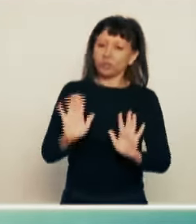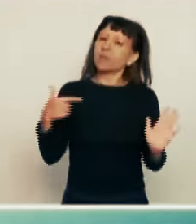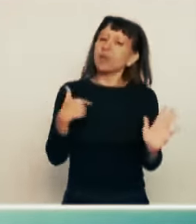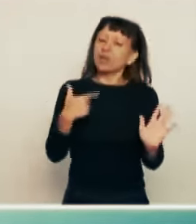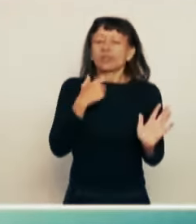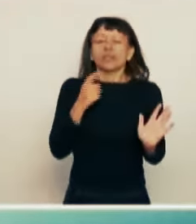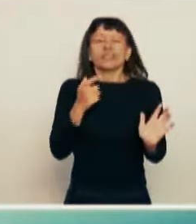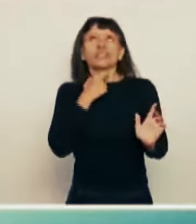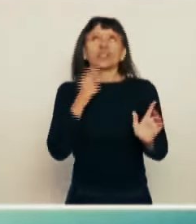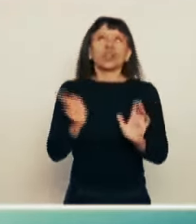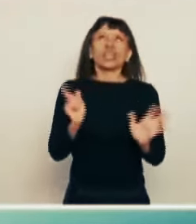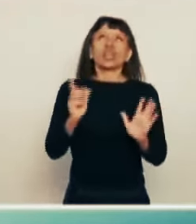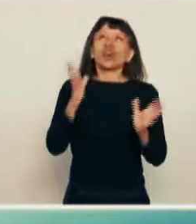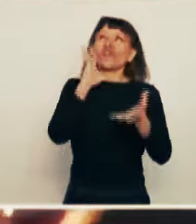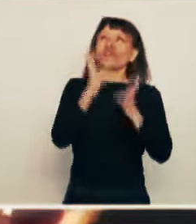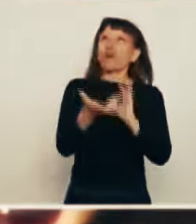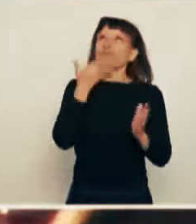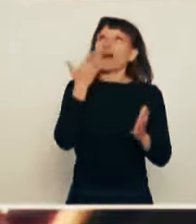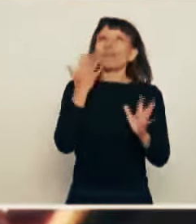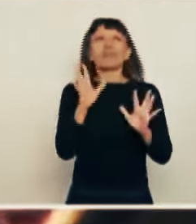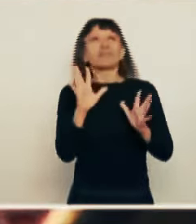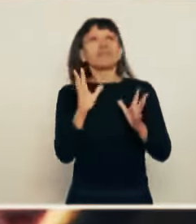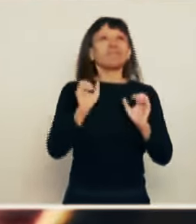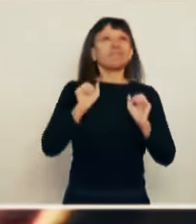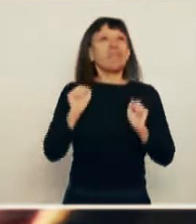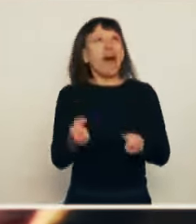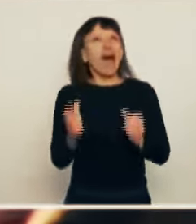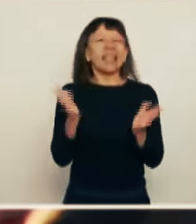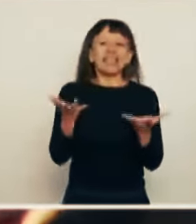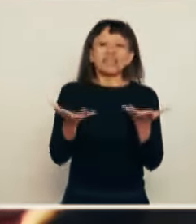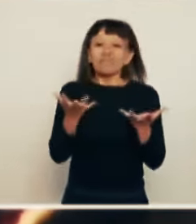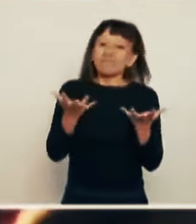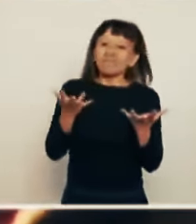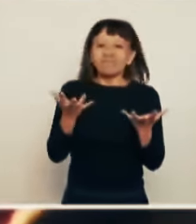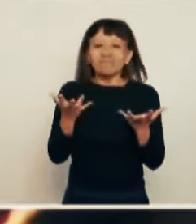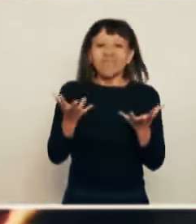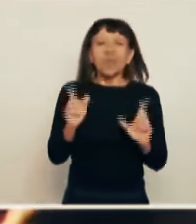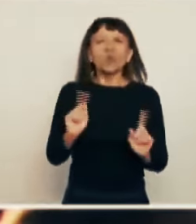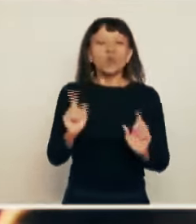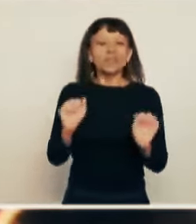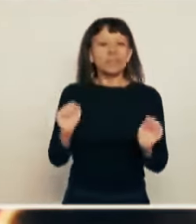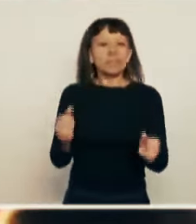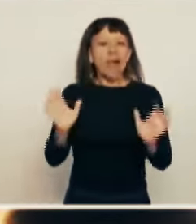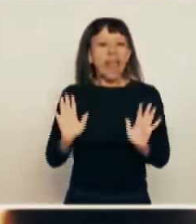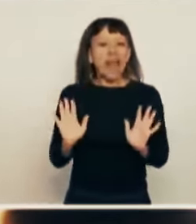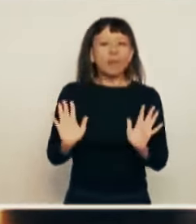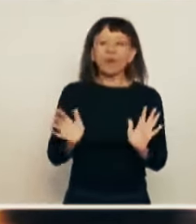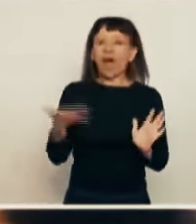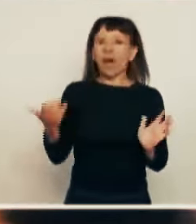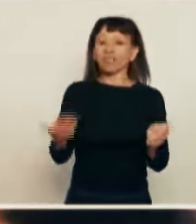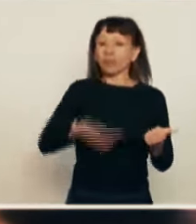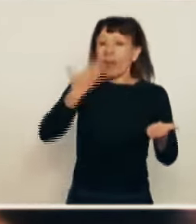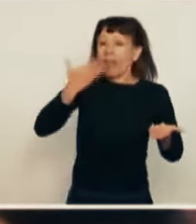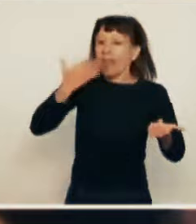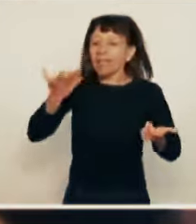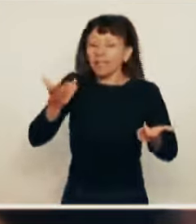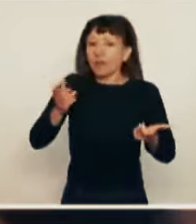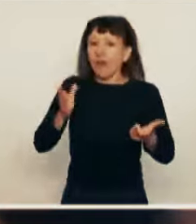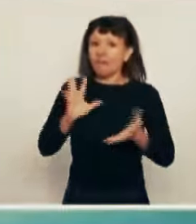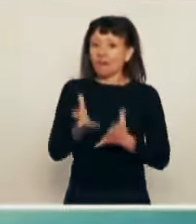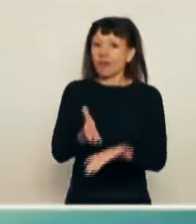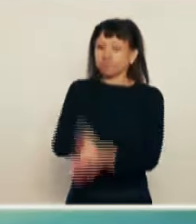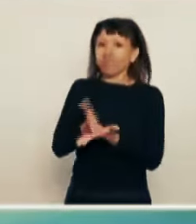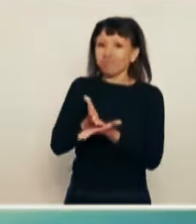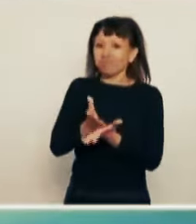ser peyorativa ni mala. A veces, no es que sea mala, pero se me va la lengua y soy un poco dura